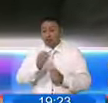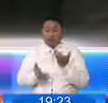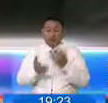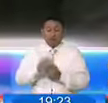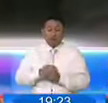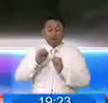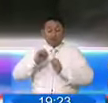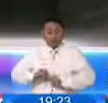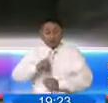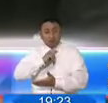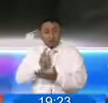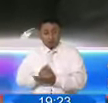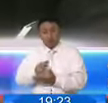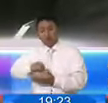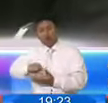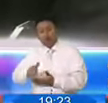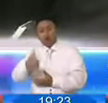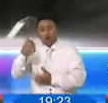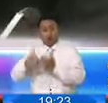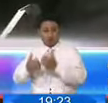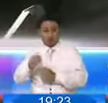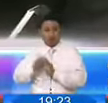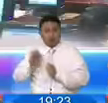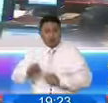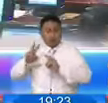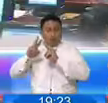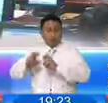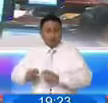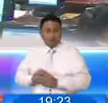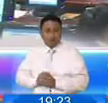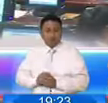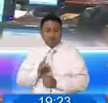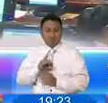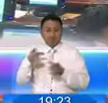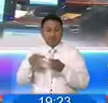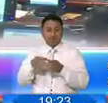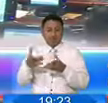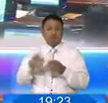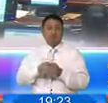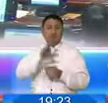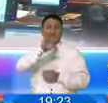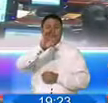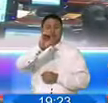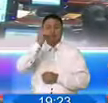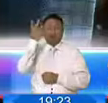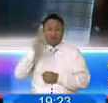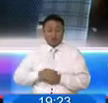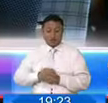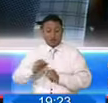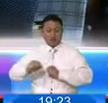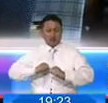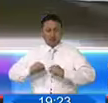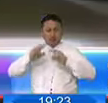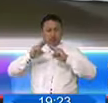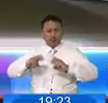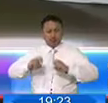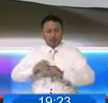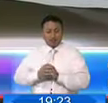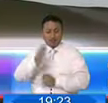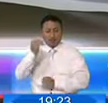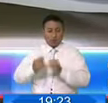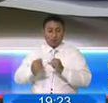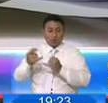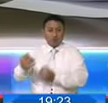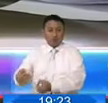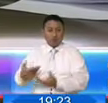hubiese el cometimiento de otro tipo de delitos deben ser investigados la comisión tendrá 90 días para realizar su indagación y al final se espera que entreguen un